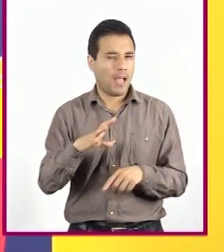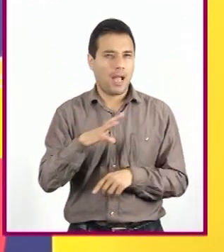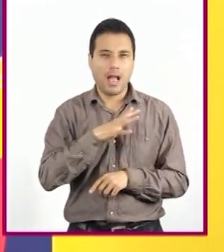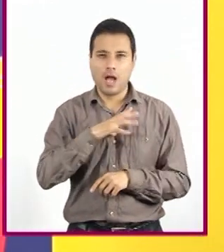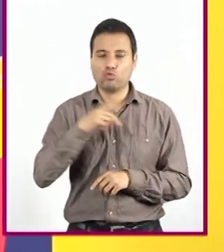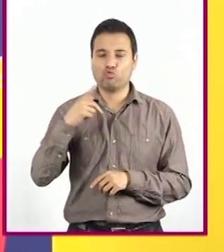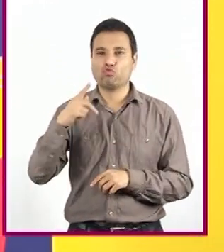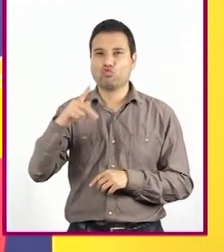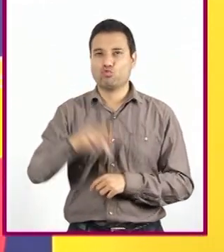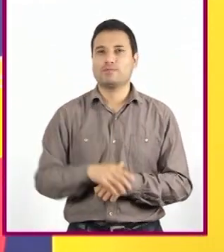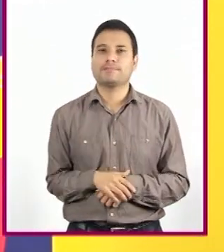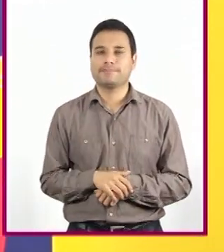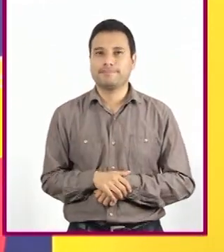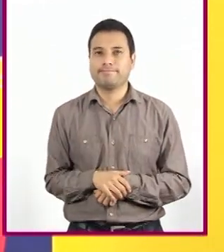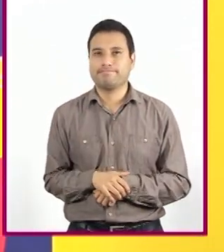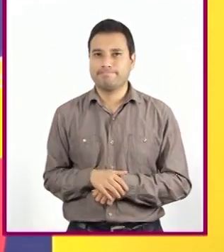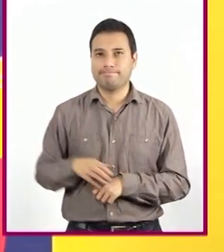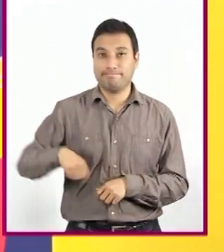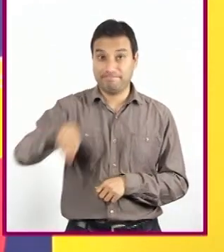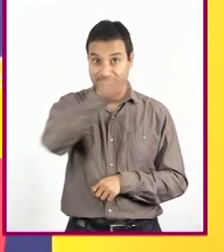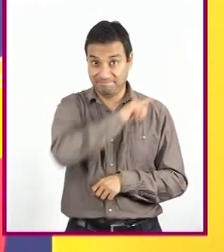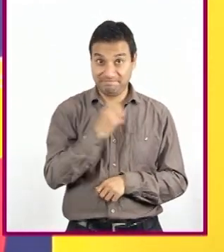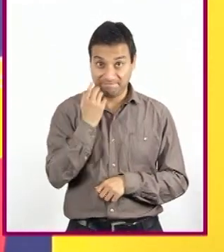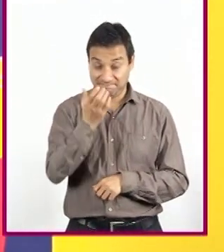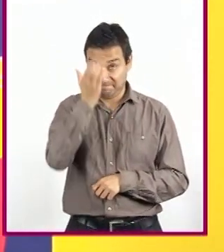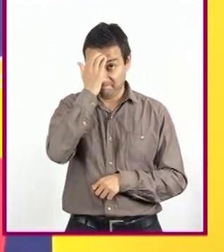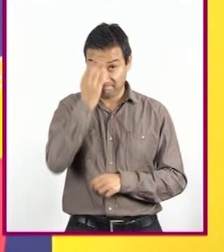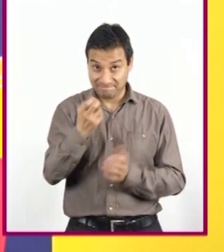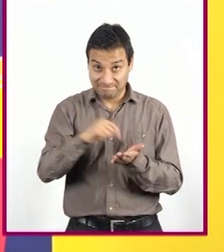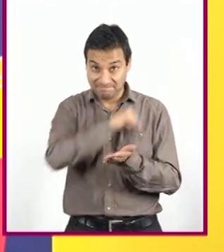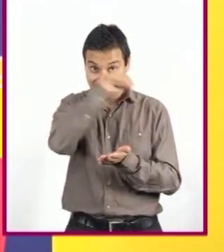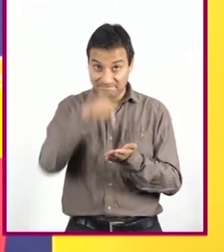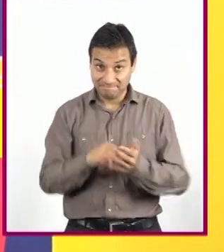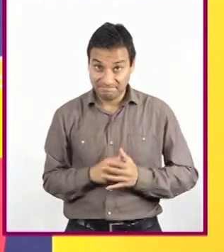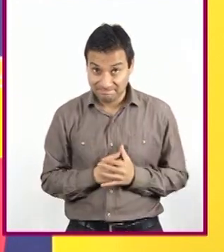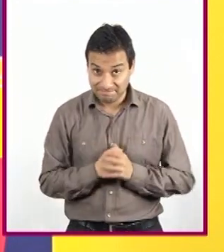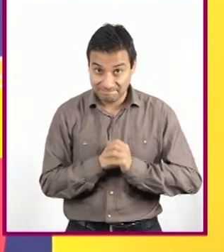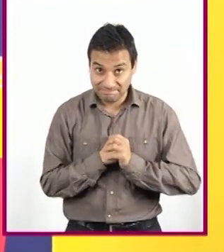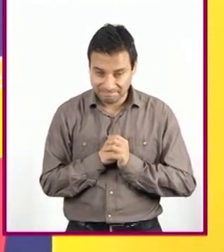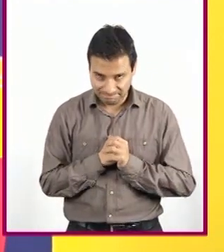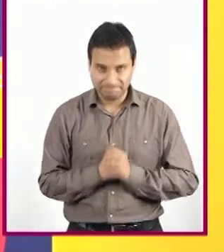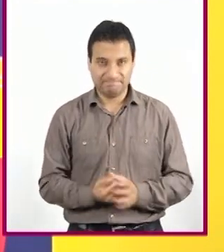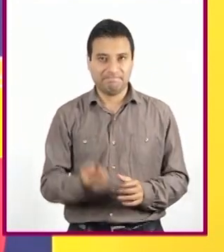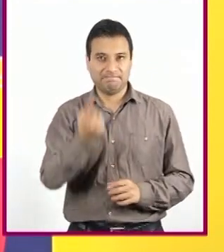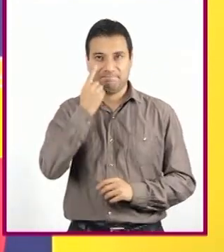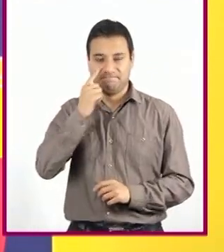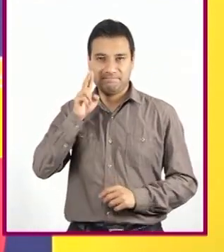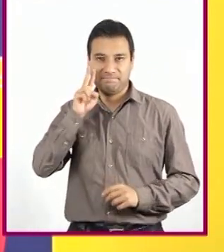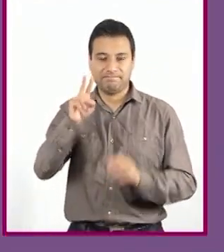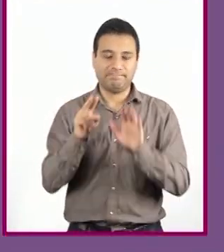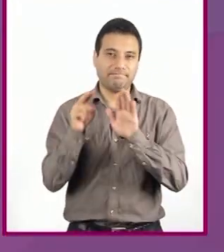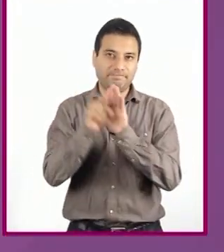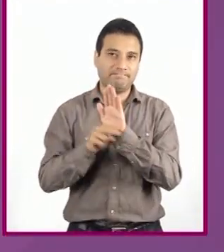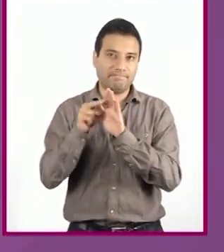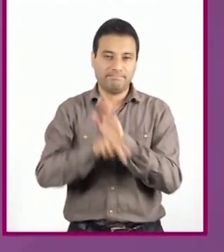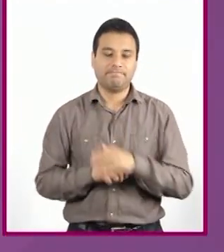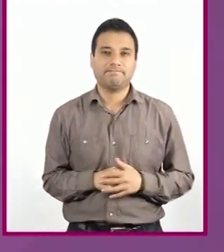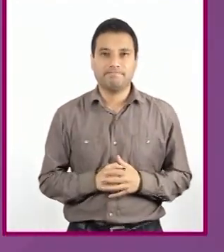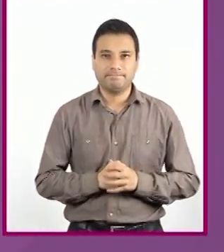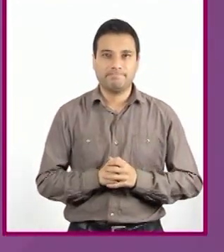Para conocer esta zona arqueológica, los invito a observar el siguiente video.